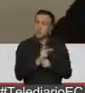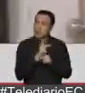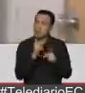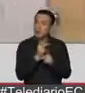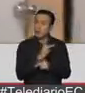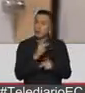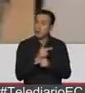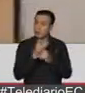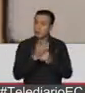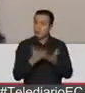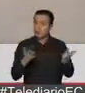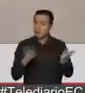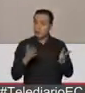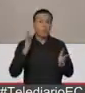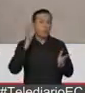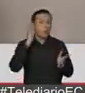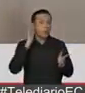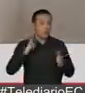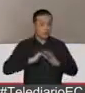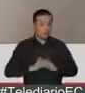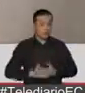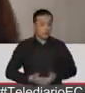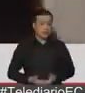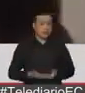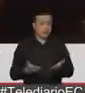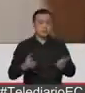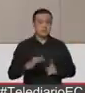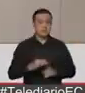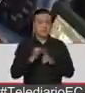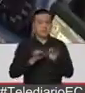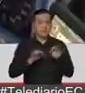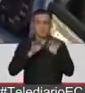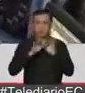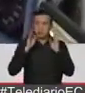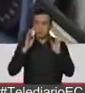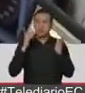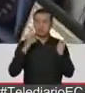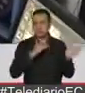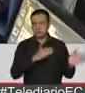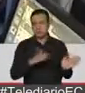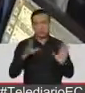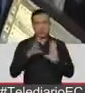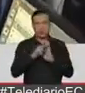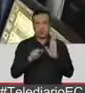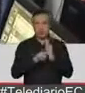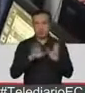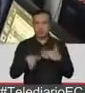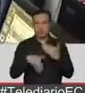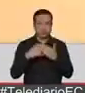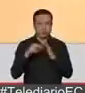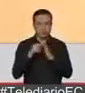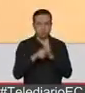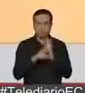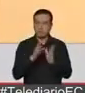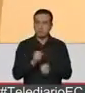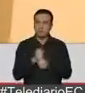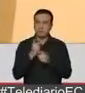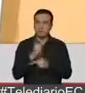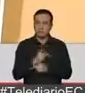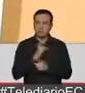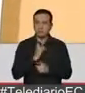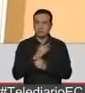la atención a mujeres en estado de gestación es prioritaria y se cumple con las normas de bioseguridad donde nos